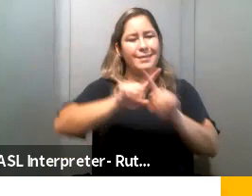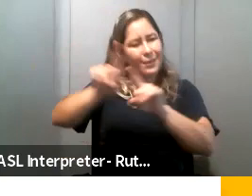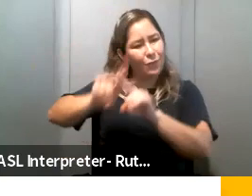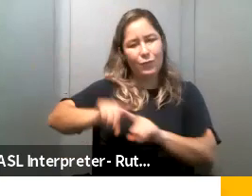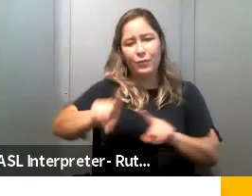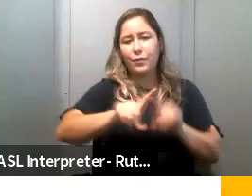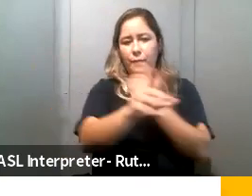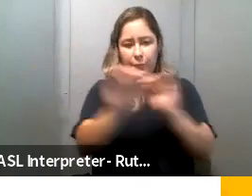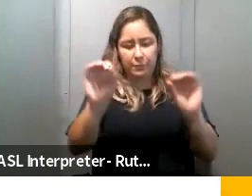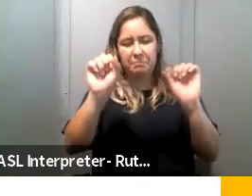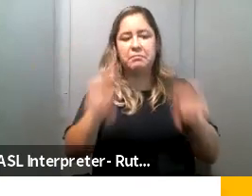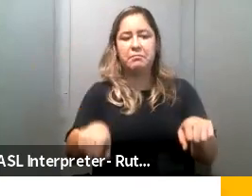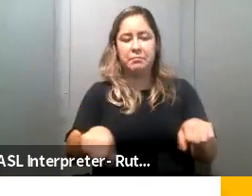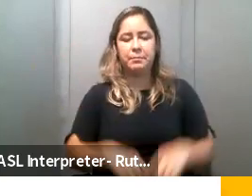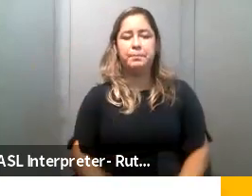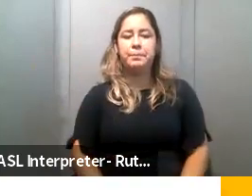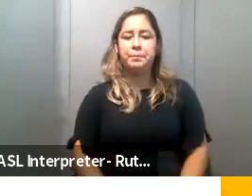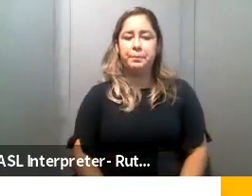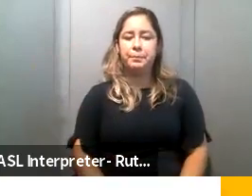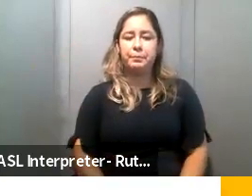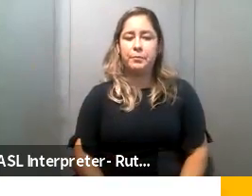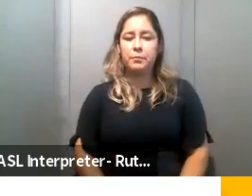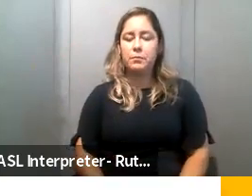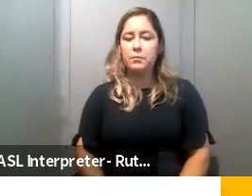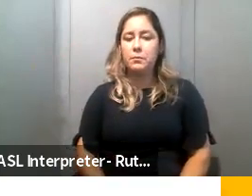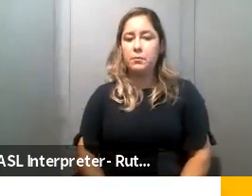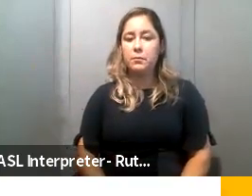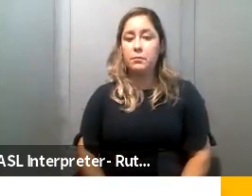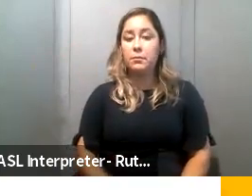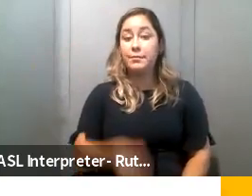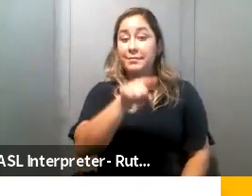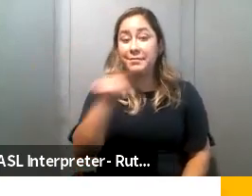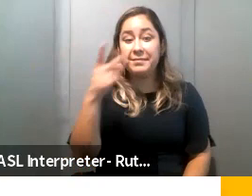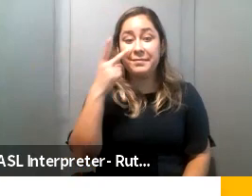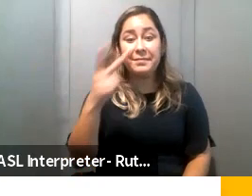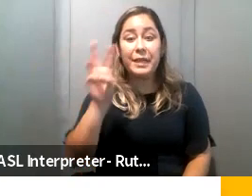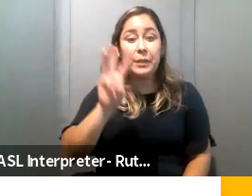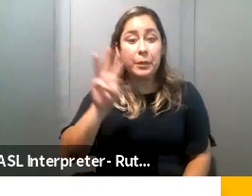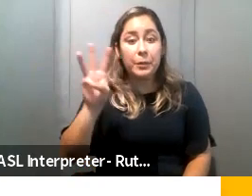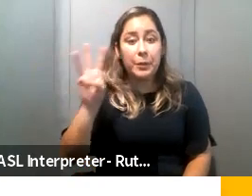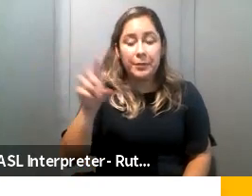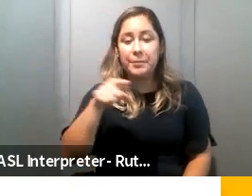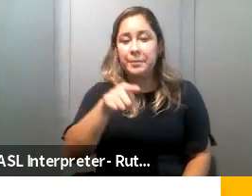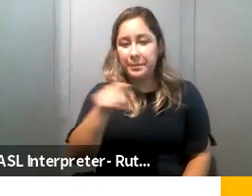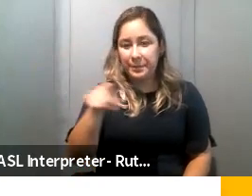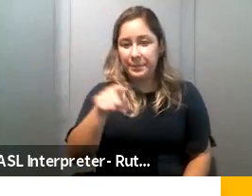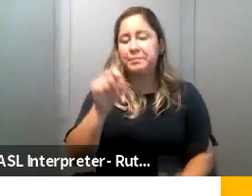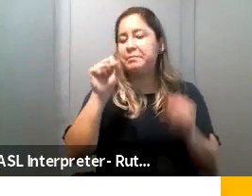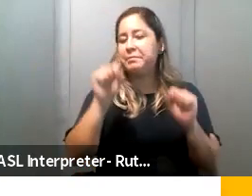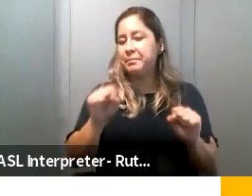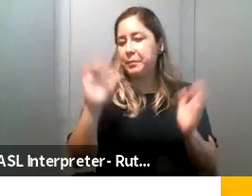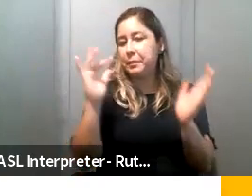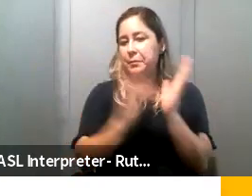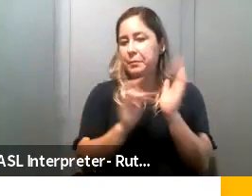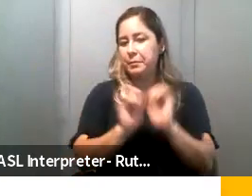diferentes lugares. Y ahí tenemos un sitio donde ustedes pueden ir para buscar la oficina